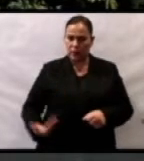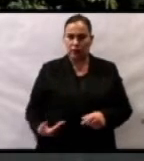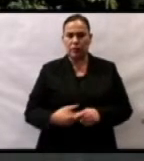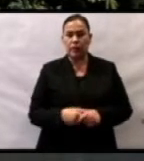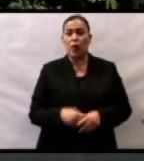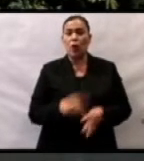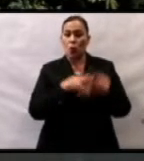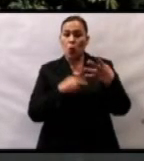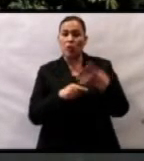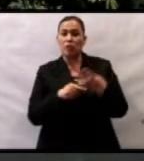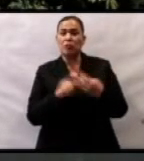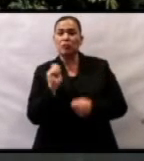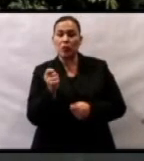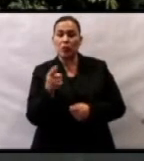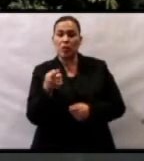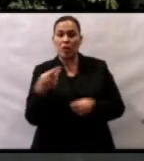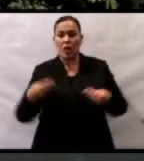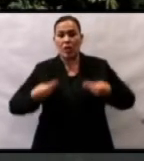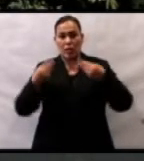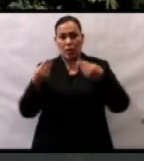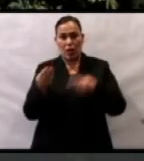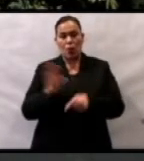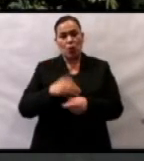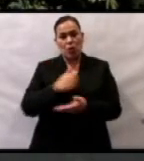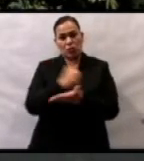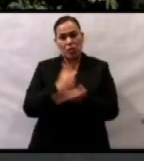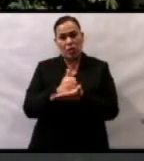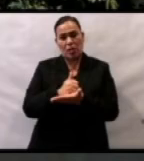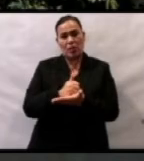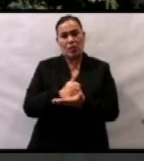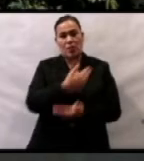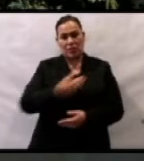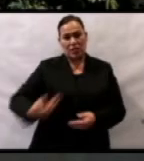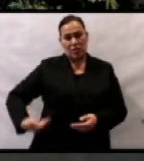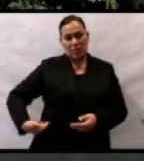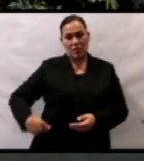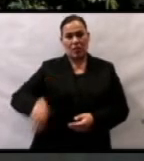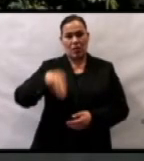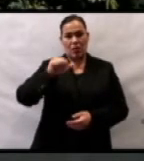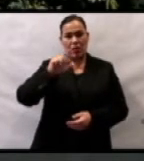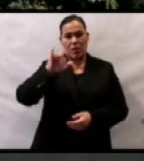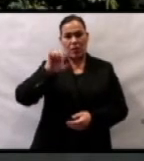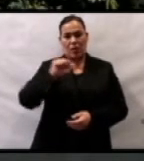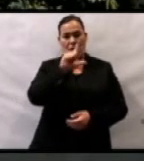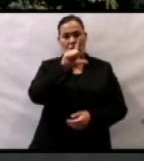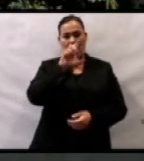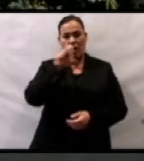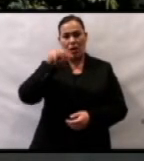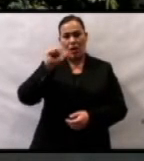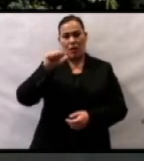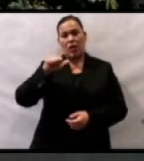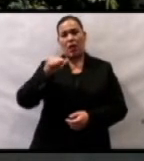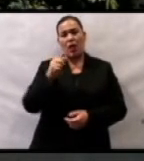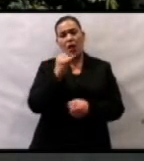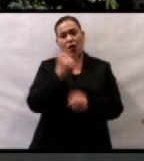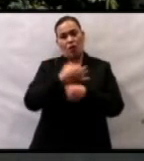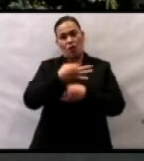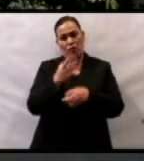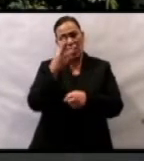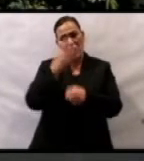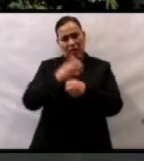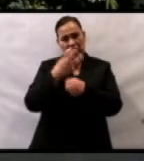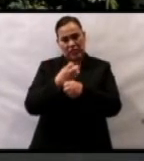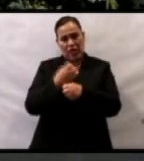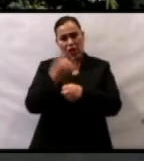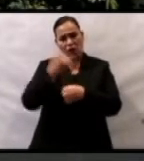punto número 4, entrega por parte de la ciudadana presidente municipal Marielina de Anda Gutiérrez del informe por escrito del tercer informe de gobierno